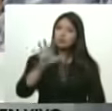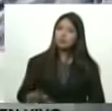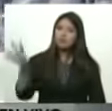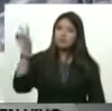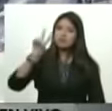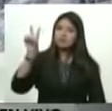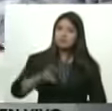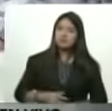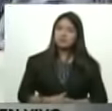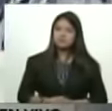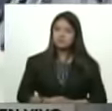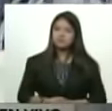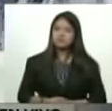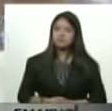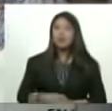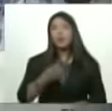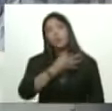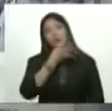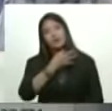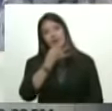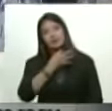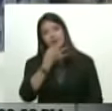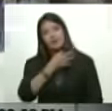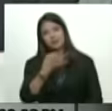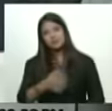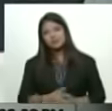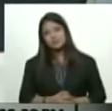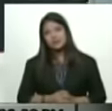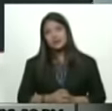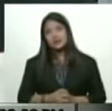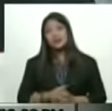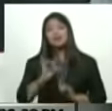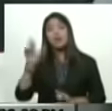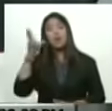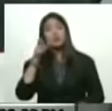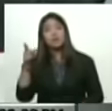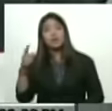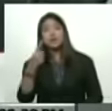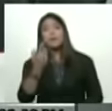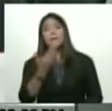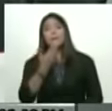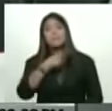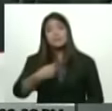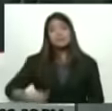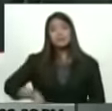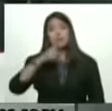país? Buenas tardes. Bueno, hoy lo expuesto por el presidente Maduro fue bastante claro.